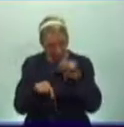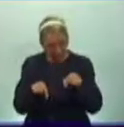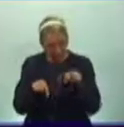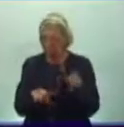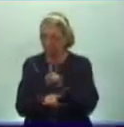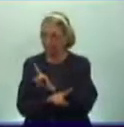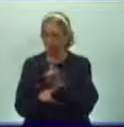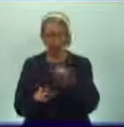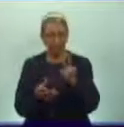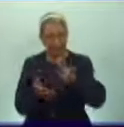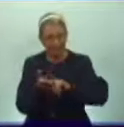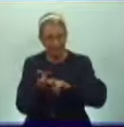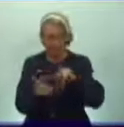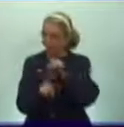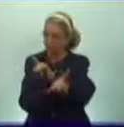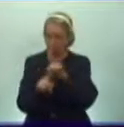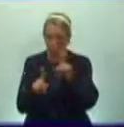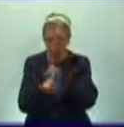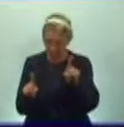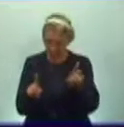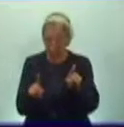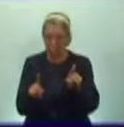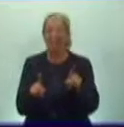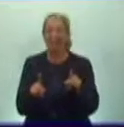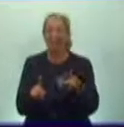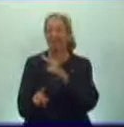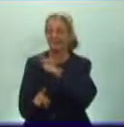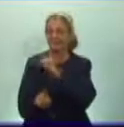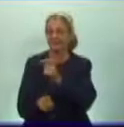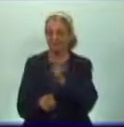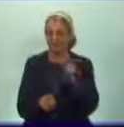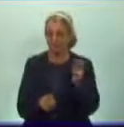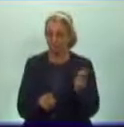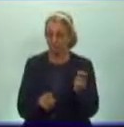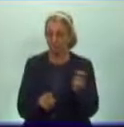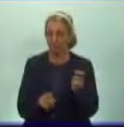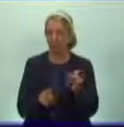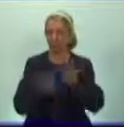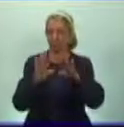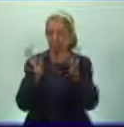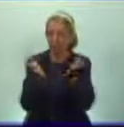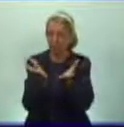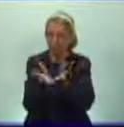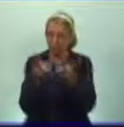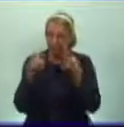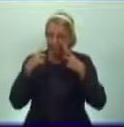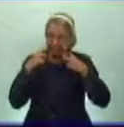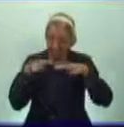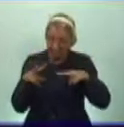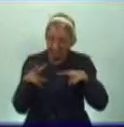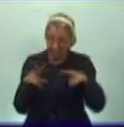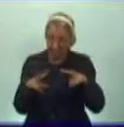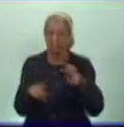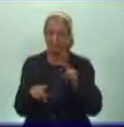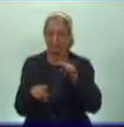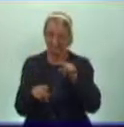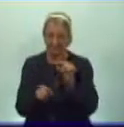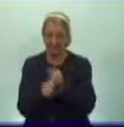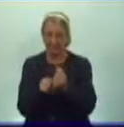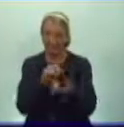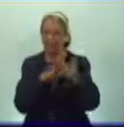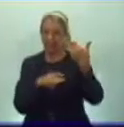sino que van a tener al profesor del mundo en que vivimos, Darío, el que trabajó con ustedes en segundo grado, donde les va a